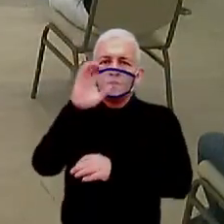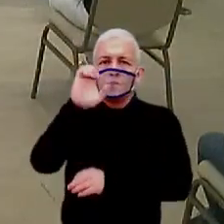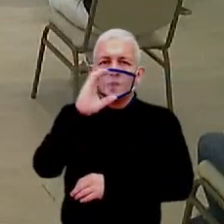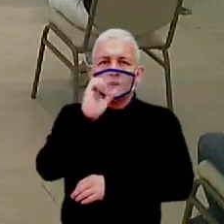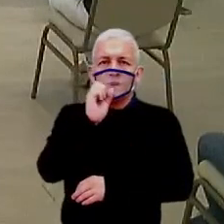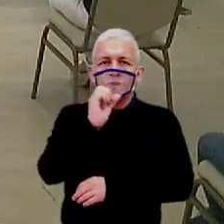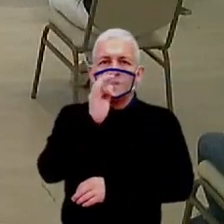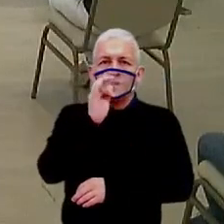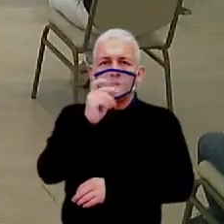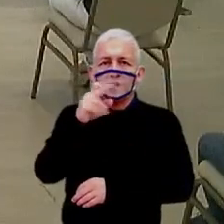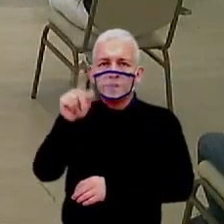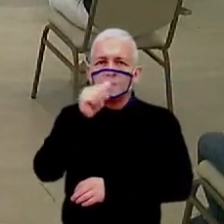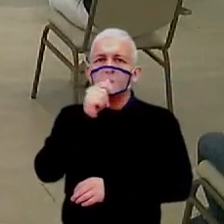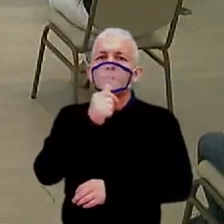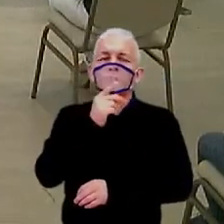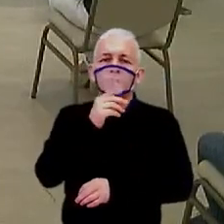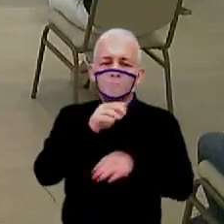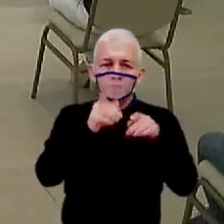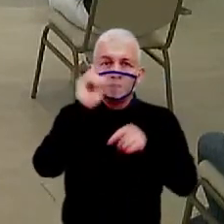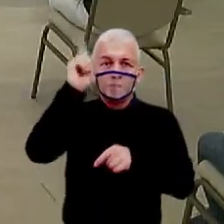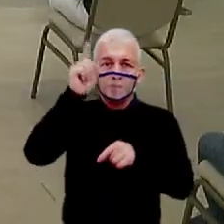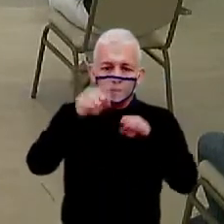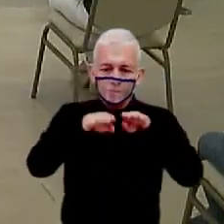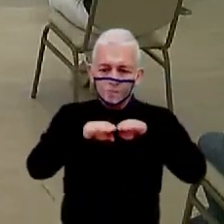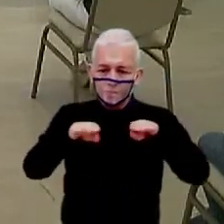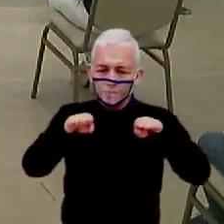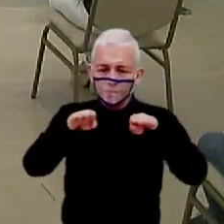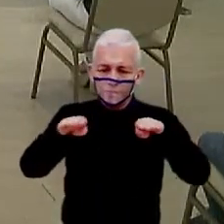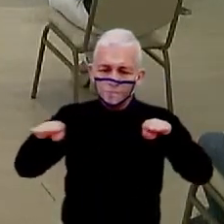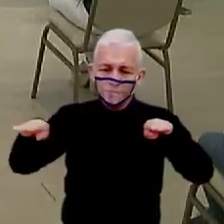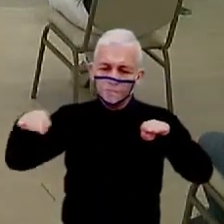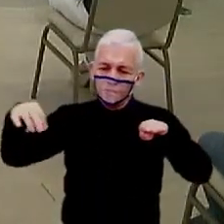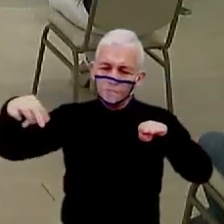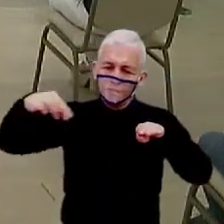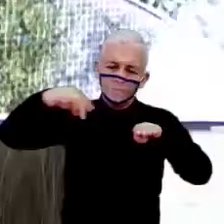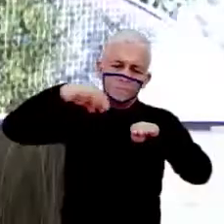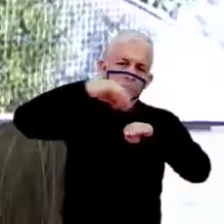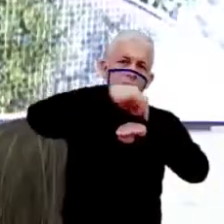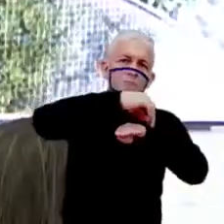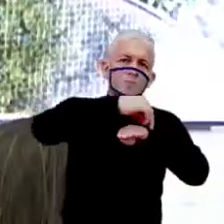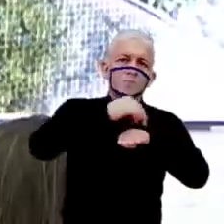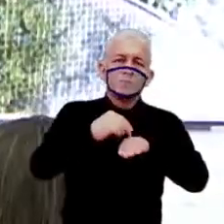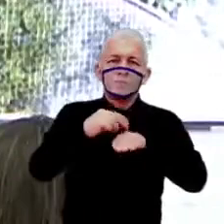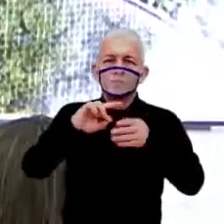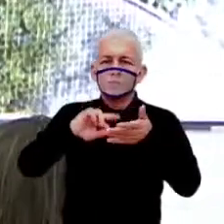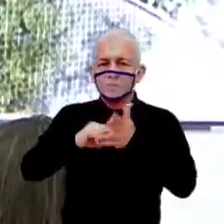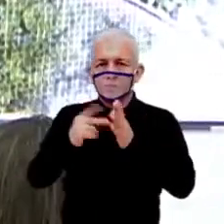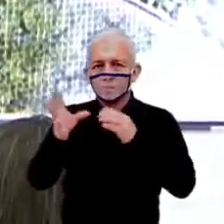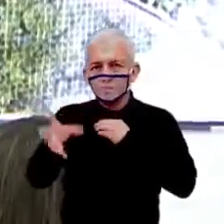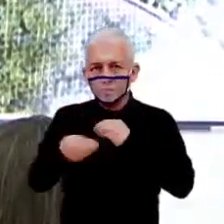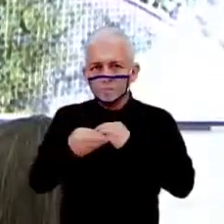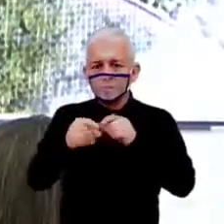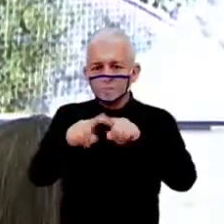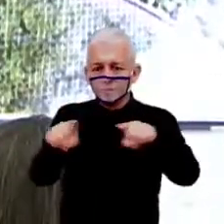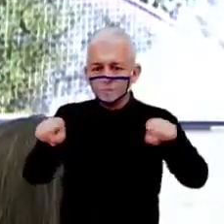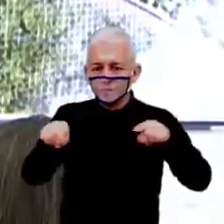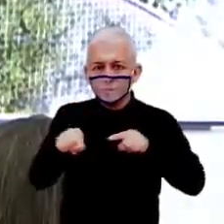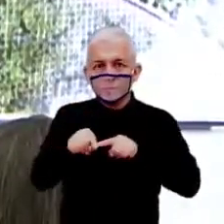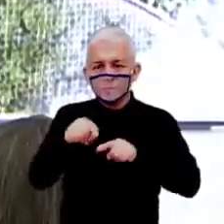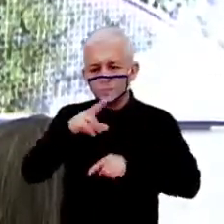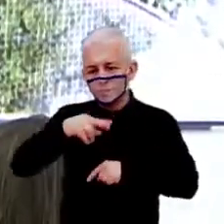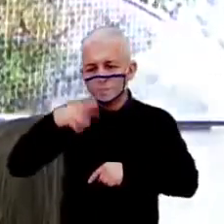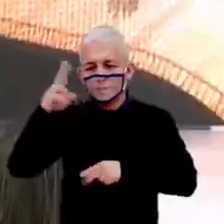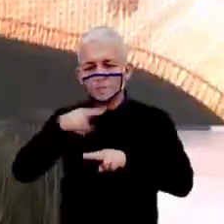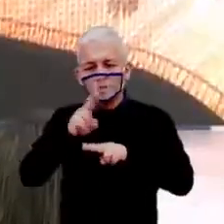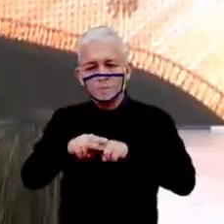unos senderos en madera, unos palafíticos con muy poco contacto con el ecosistema. Tendremos piscinas naturales,